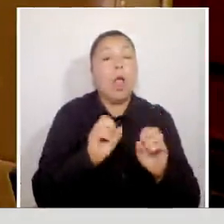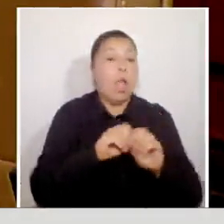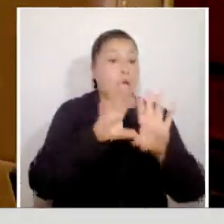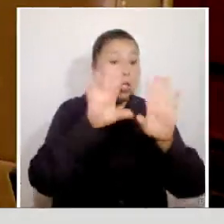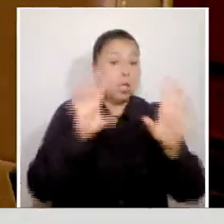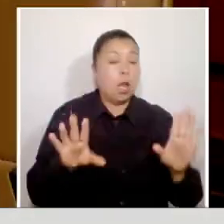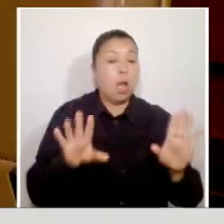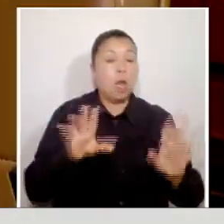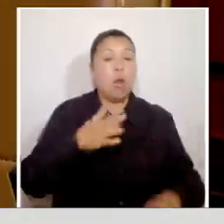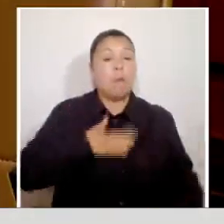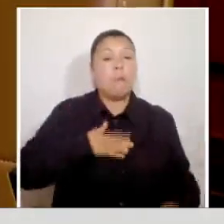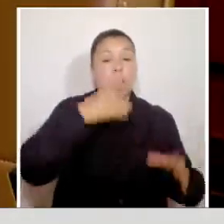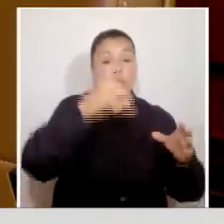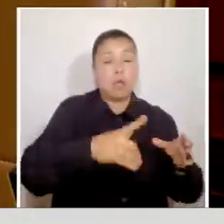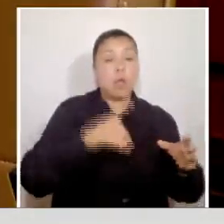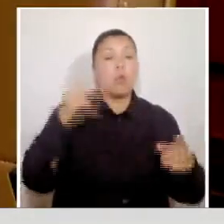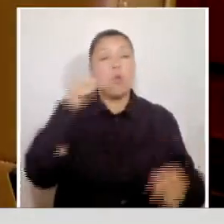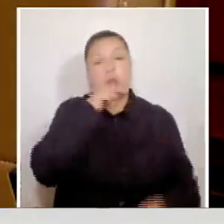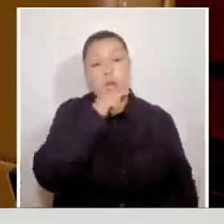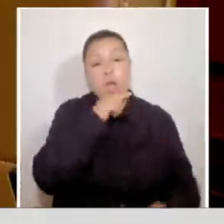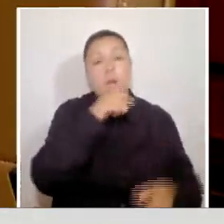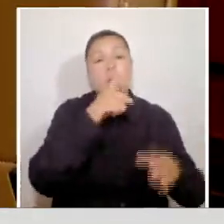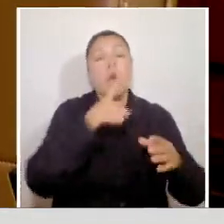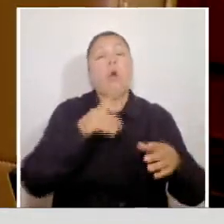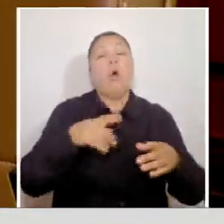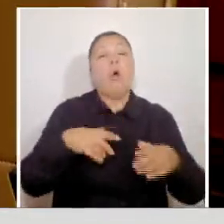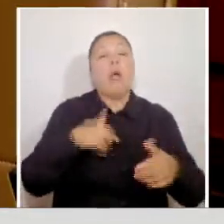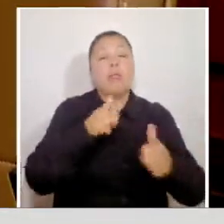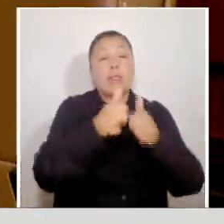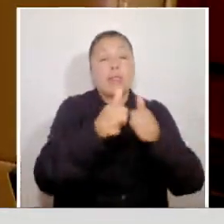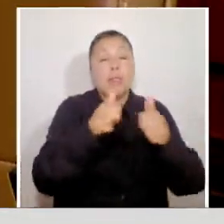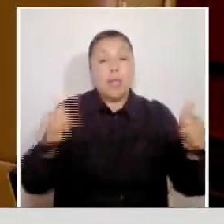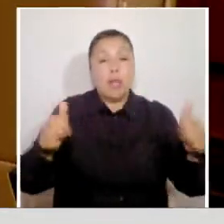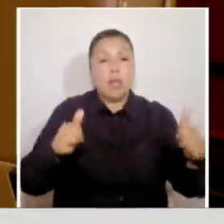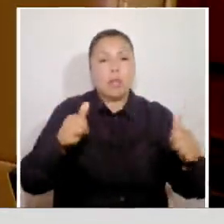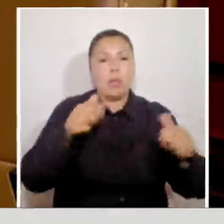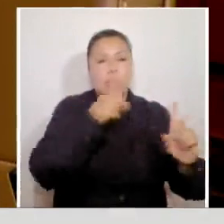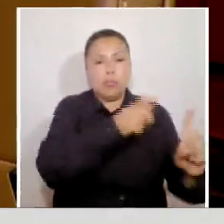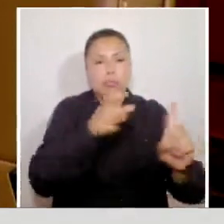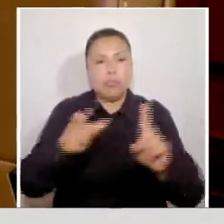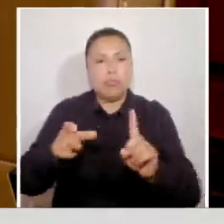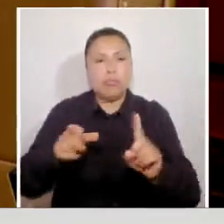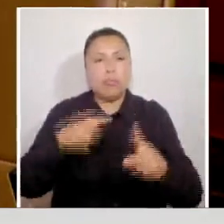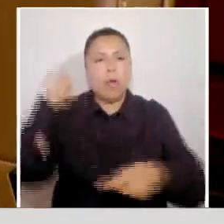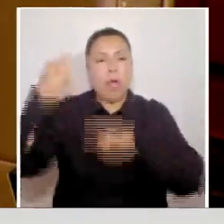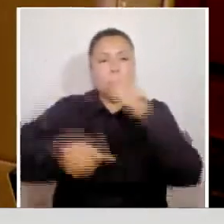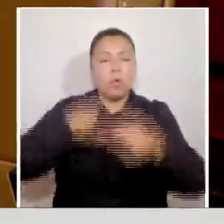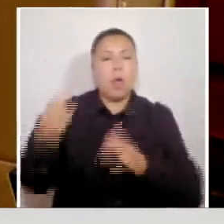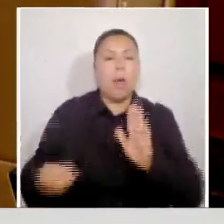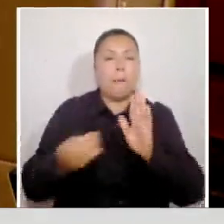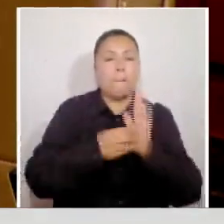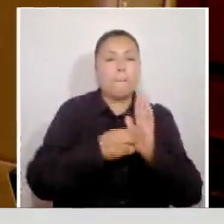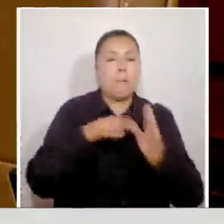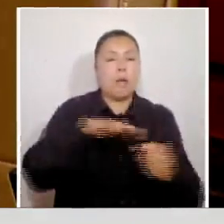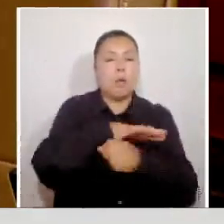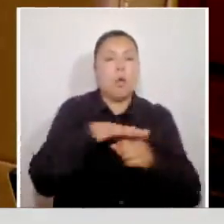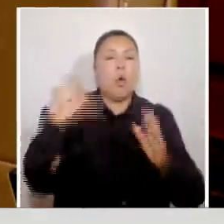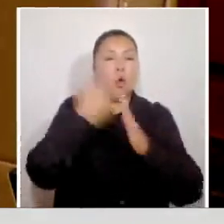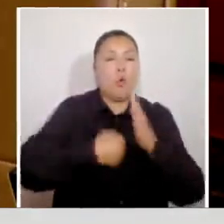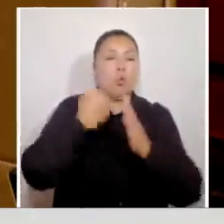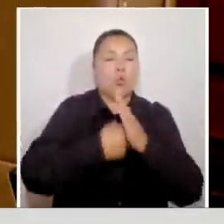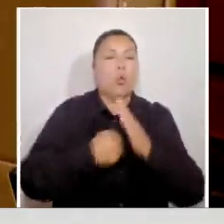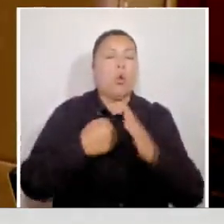Distrito son muchos los ejemplos de dirigencias sociales que son perseguidos tenemos en la historia de más casos icónicos de luchadores socioambientales pero